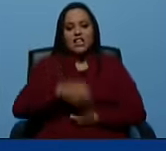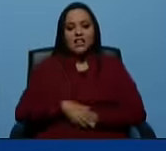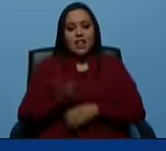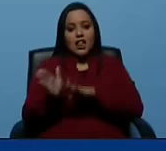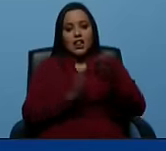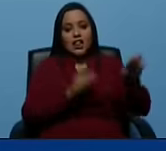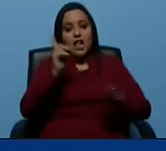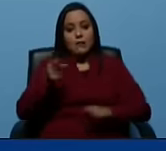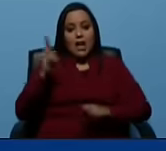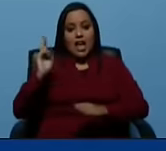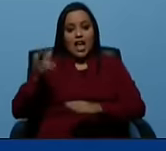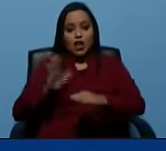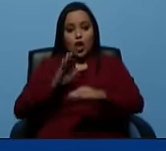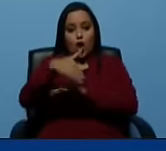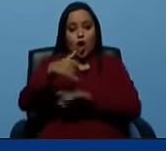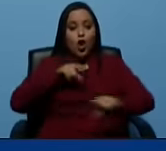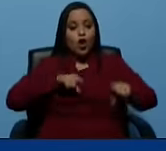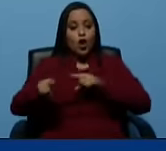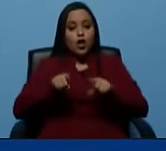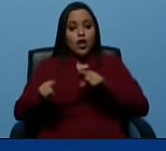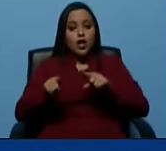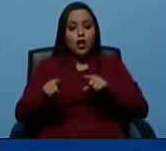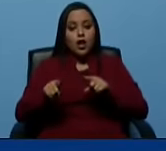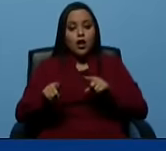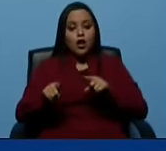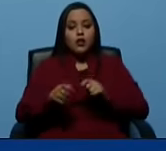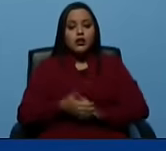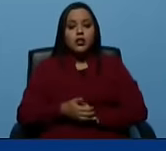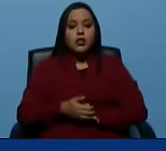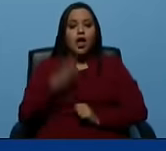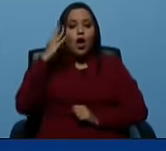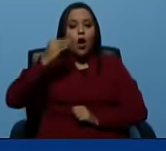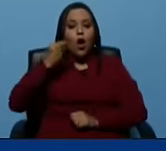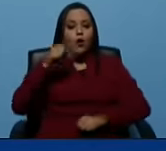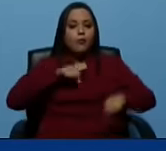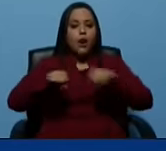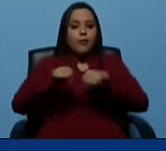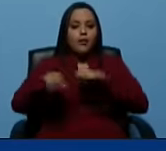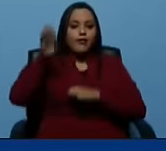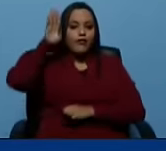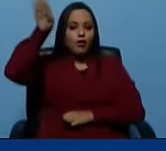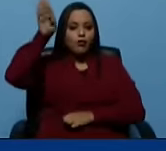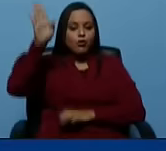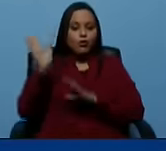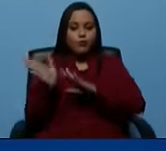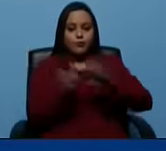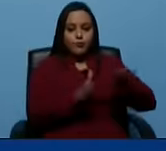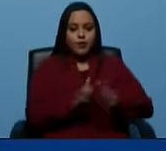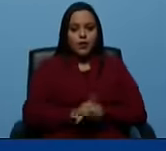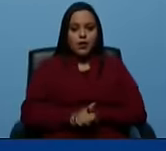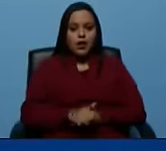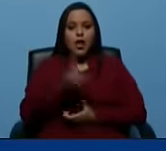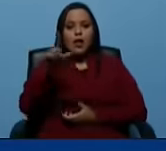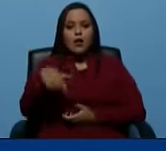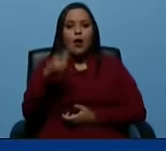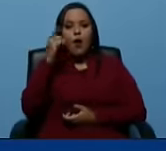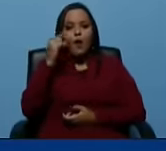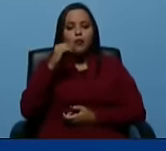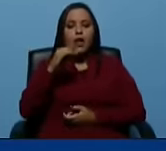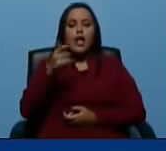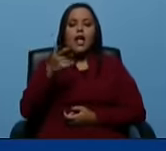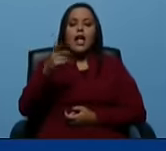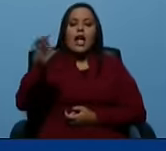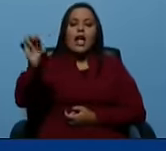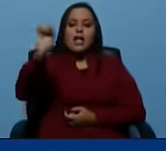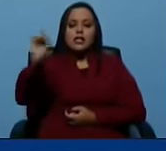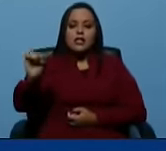Rodríguez, coordinador del Joven Movimiento Futuro, a el señor José España,